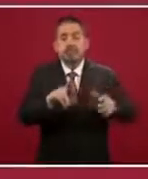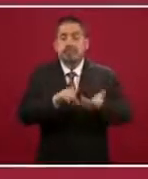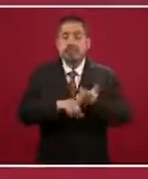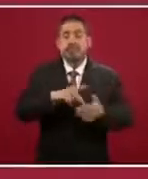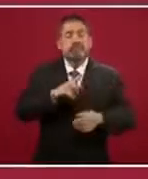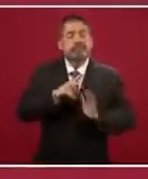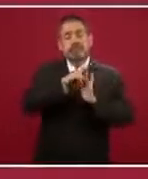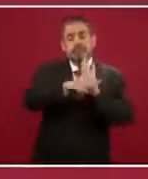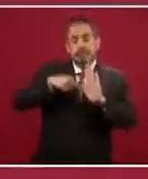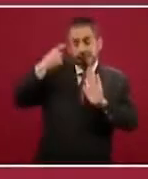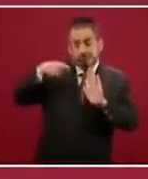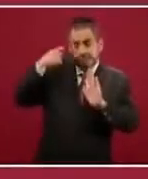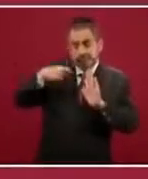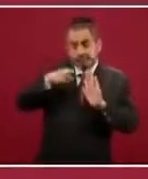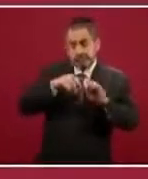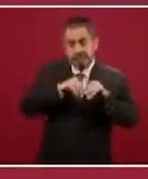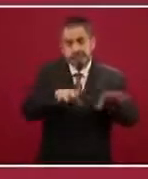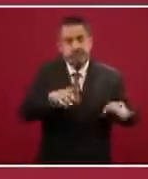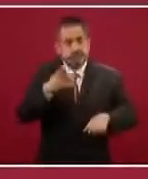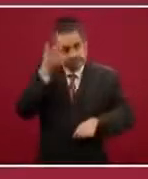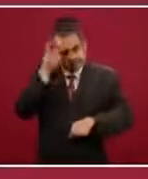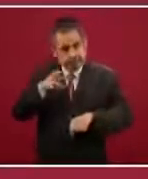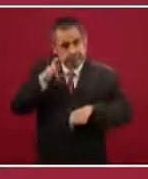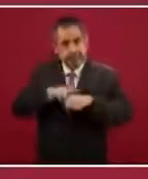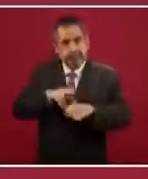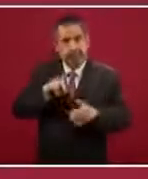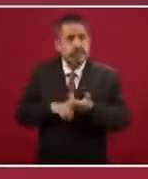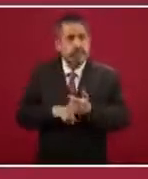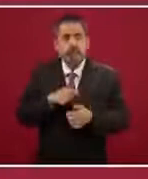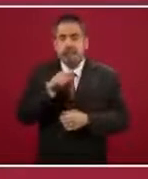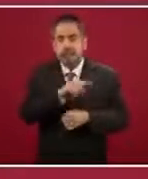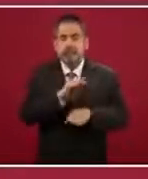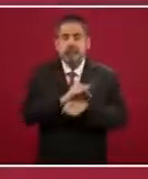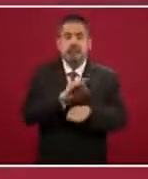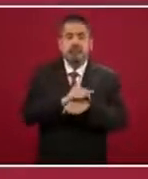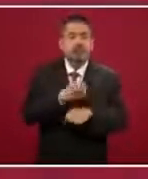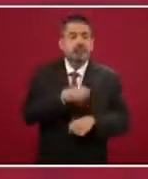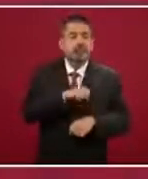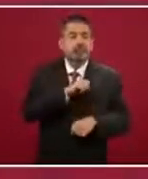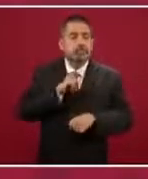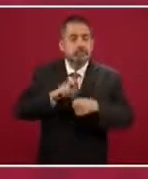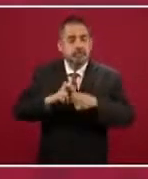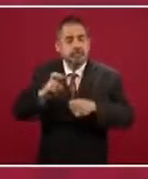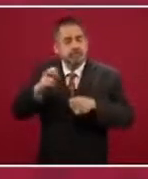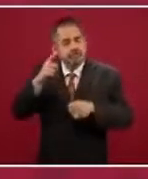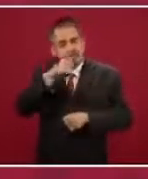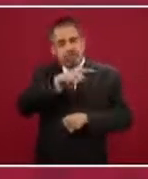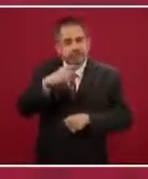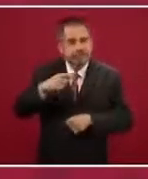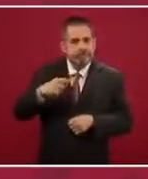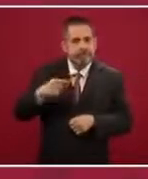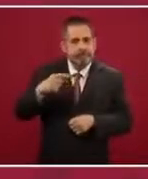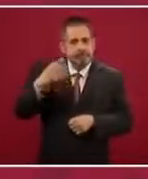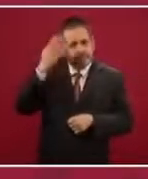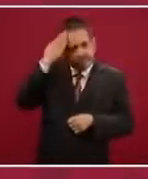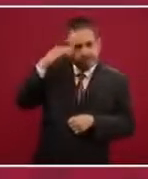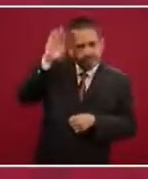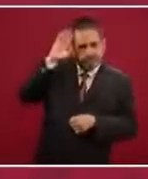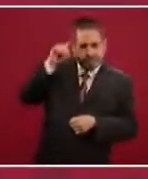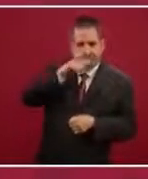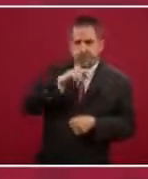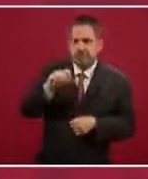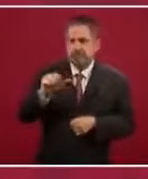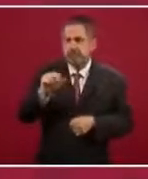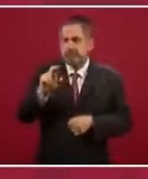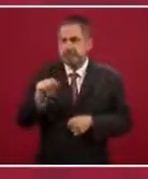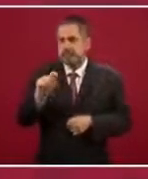propio director general médico de la Agencia de Protección de la Salud de Australia, un hombre muy calificado técnicamente, de